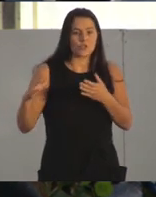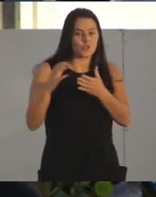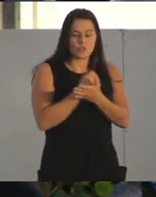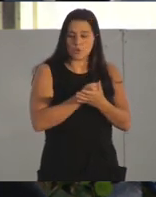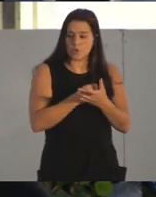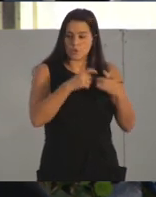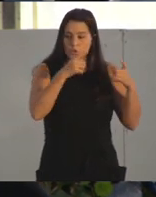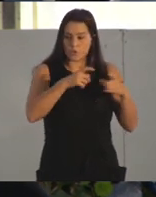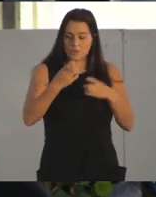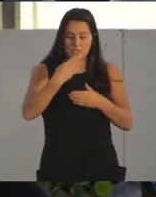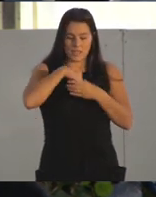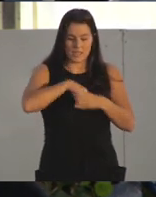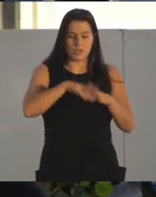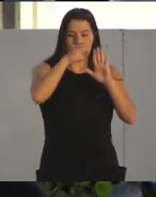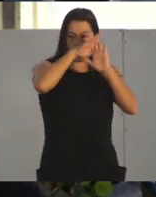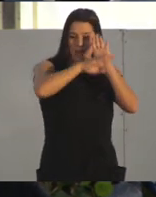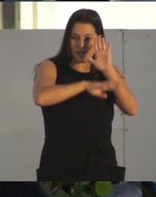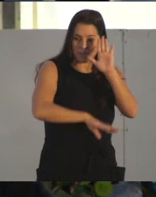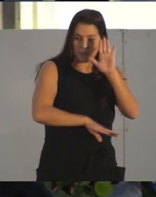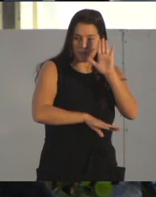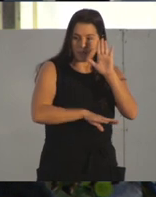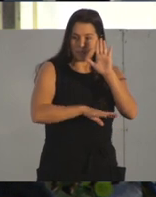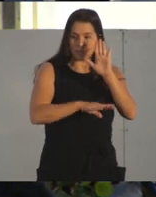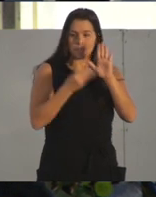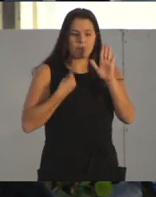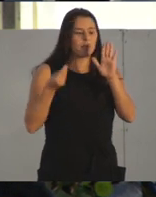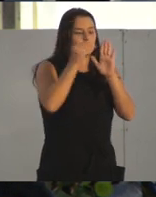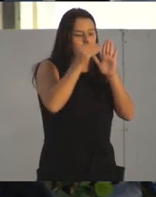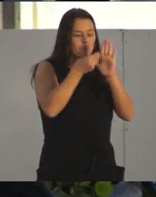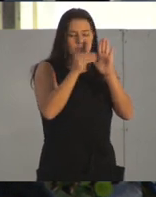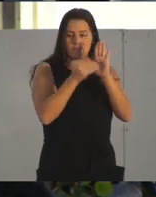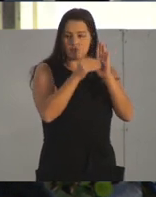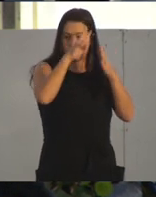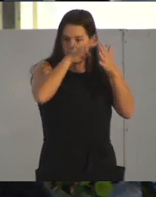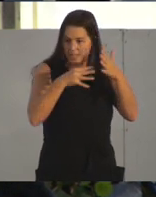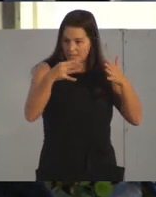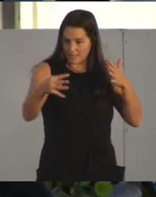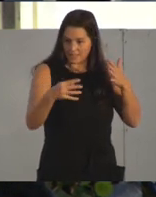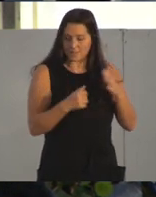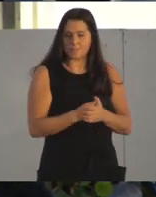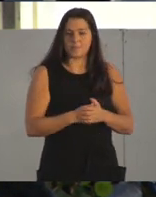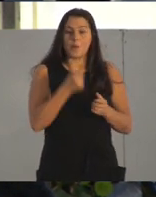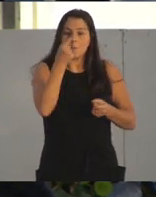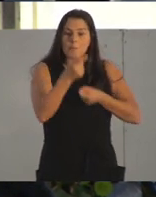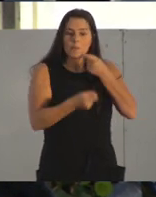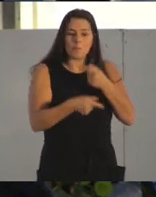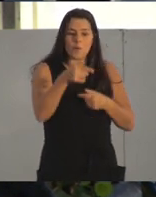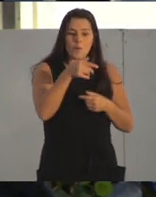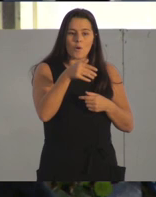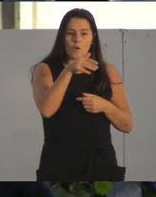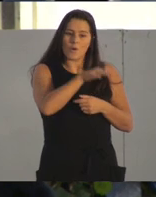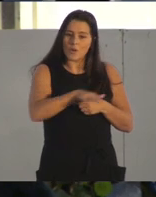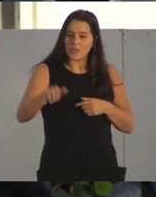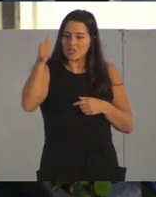conformaban nuestro menú, integrarlos en esta tabla. Pero poco a poco nuestros chicos nos han ido pidiendo nuevos